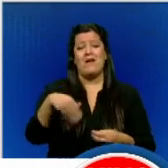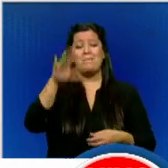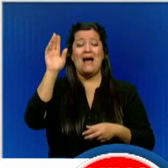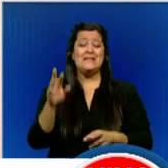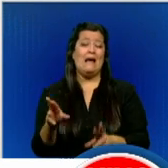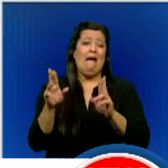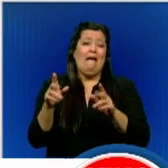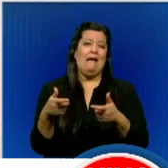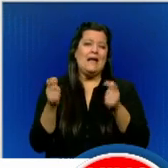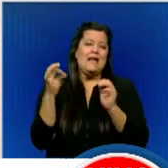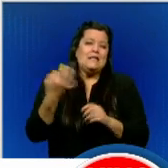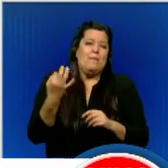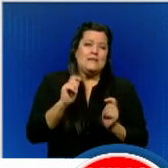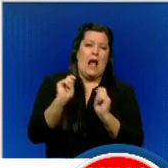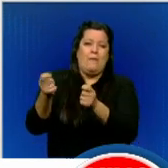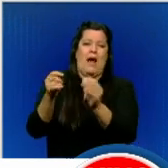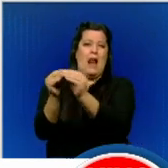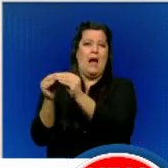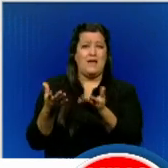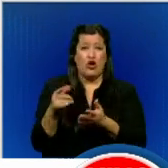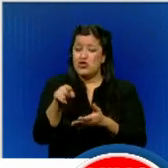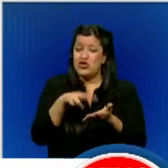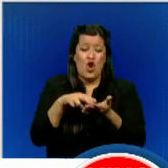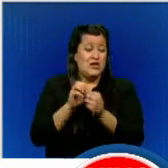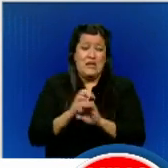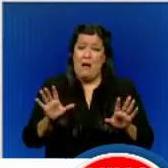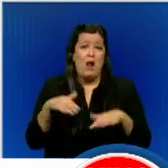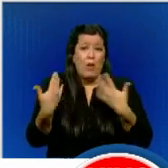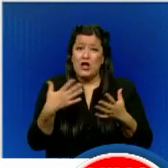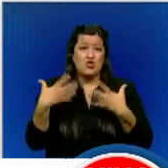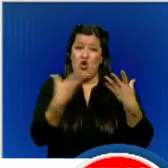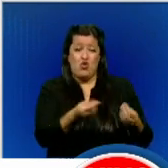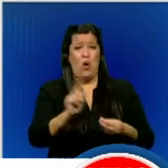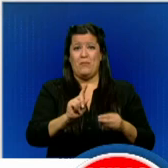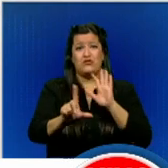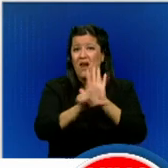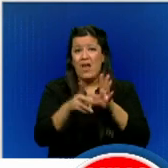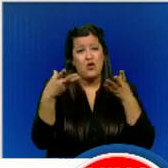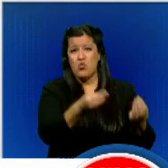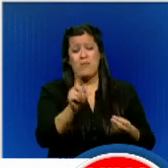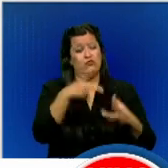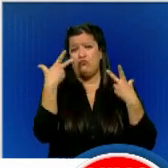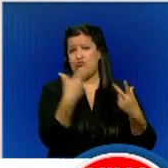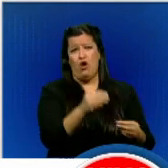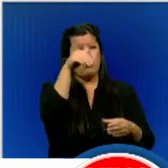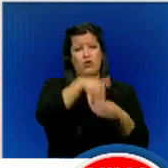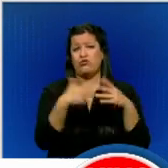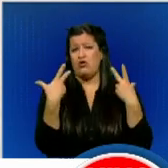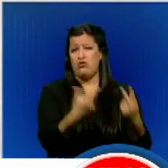amigos es una muy mala noticia por eso no lo acompañamos por eso no vamos a votar este